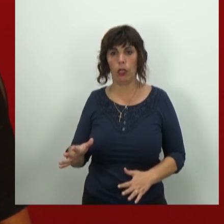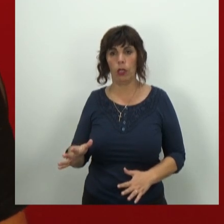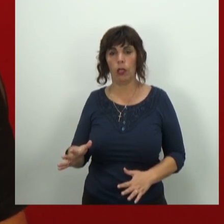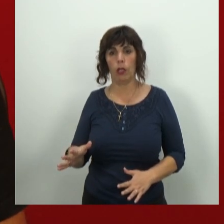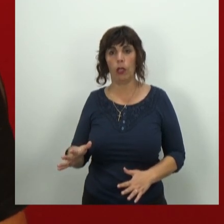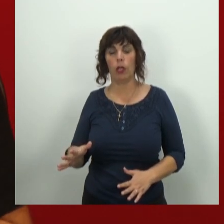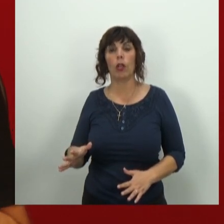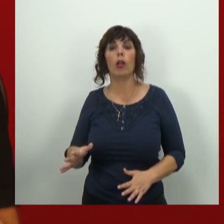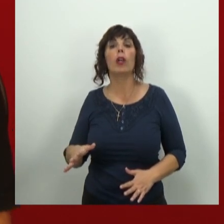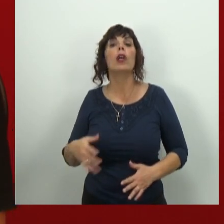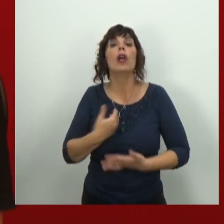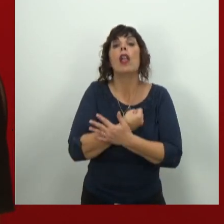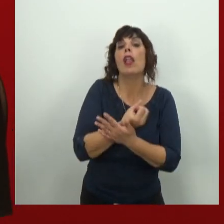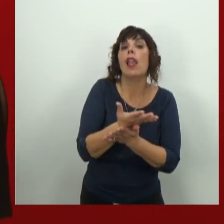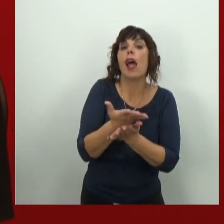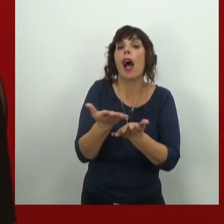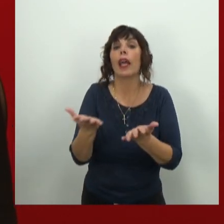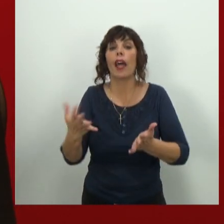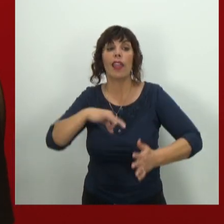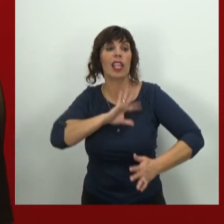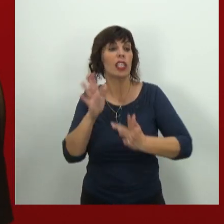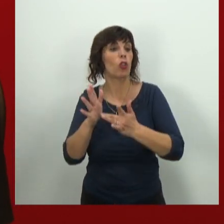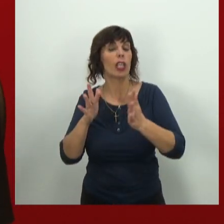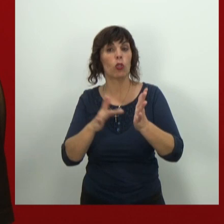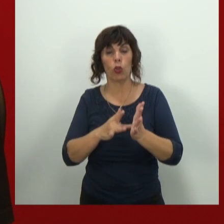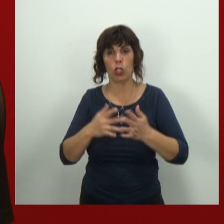la gracia del Señor Jesucristo.